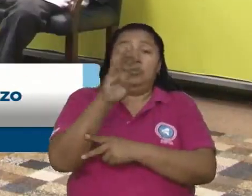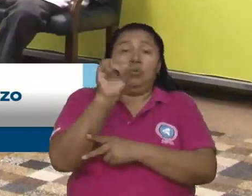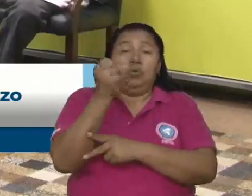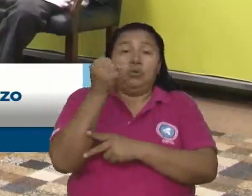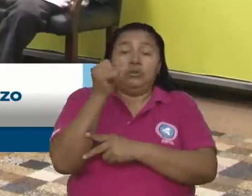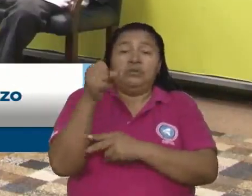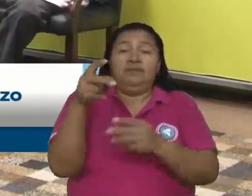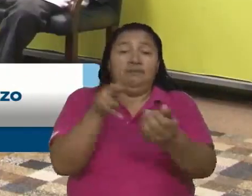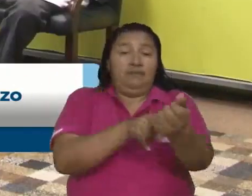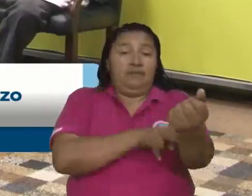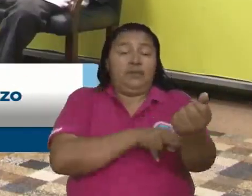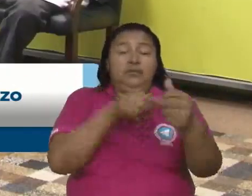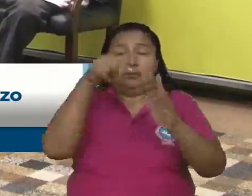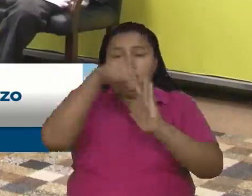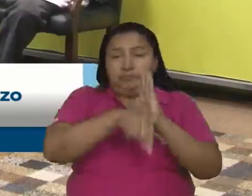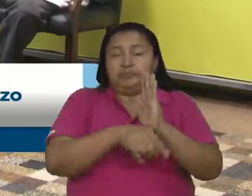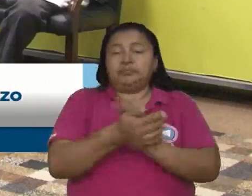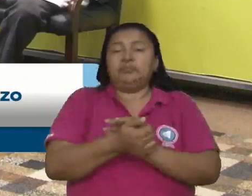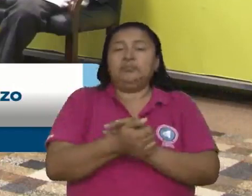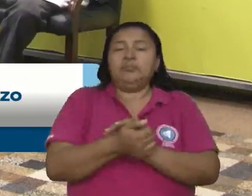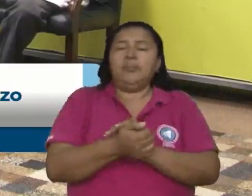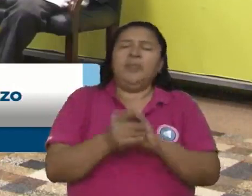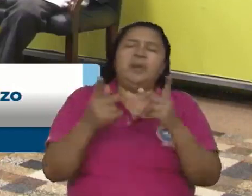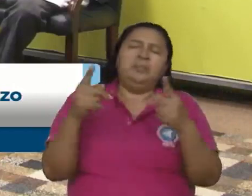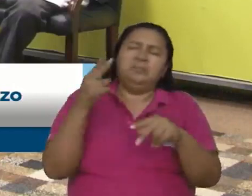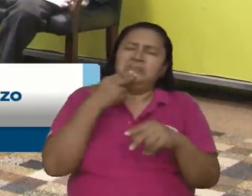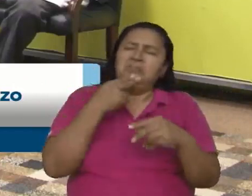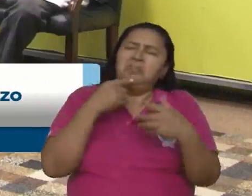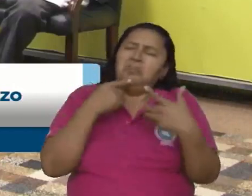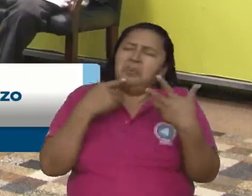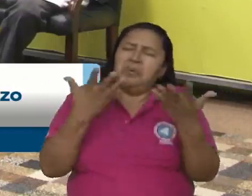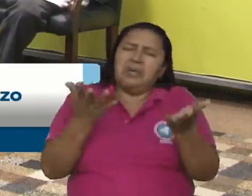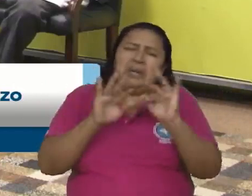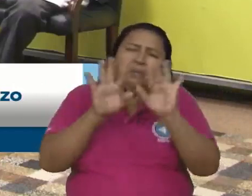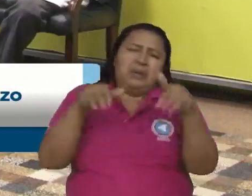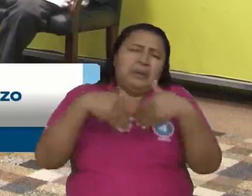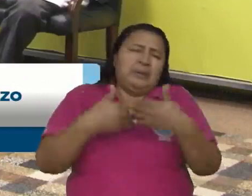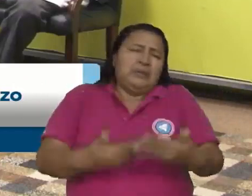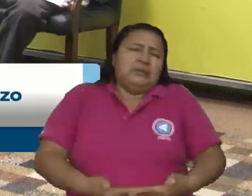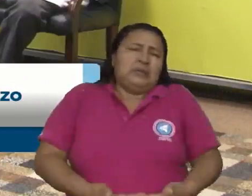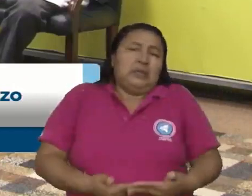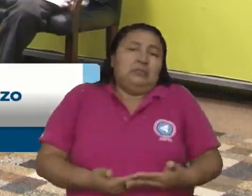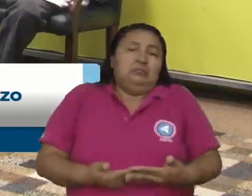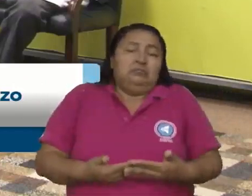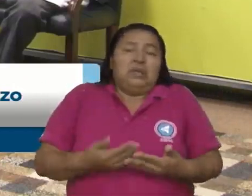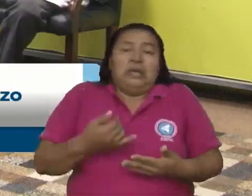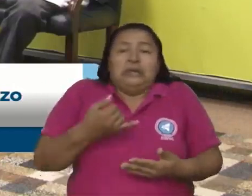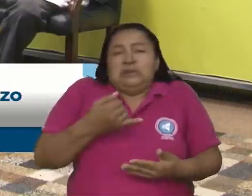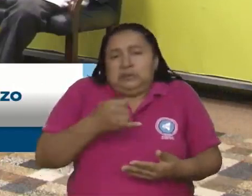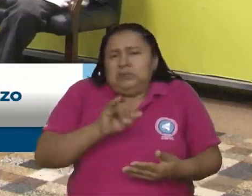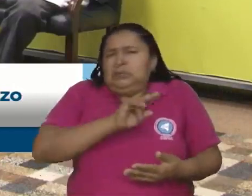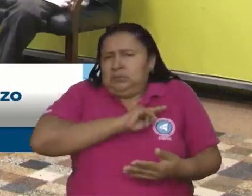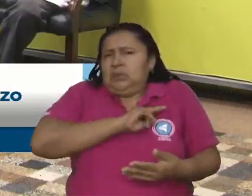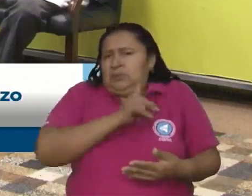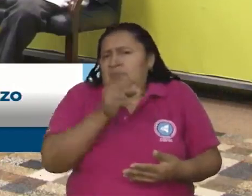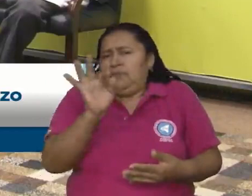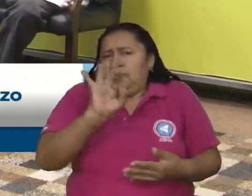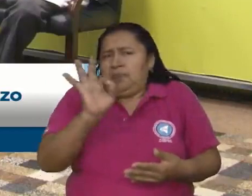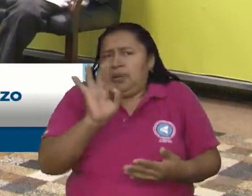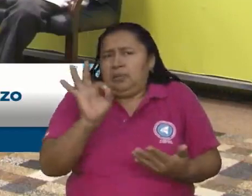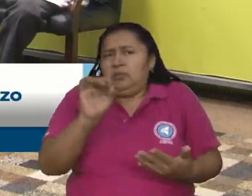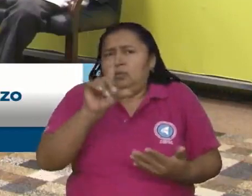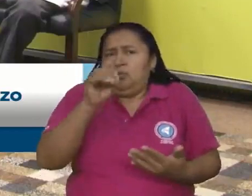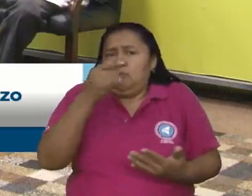Correcto. Okay. Ahora, ¿y por qué se origina esto en las mujeres embarazadas? Obviamente hay una razón lógica, ¿verdad?